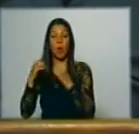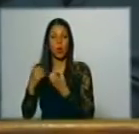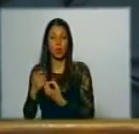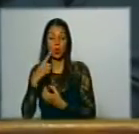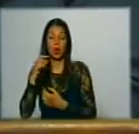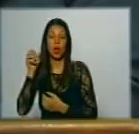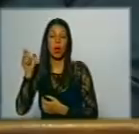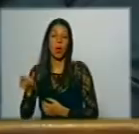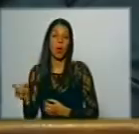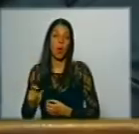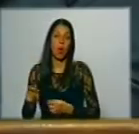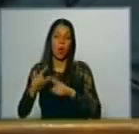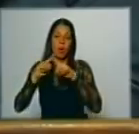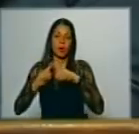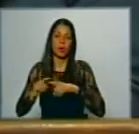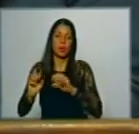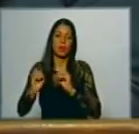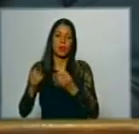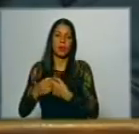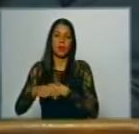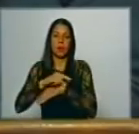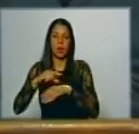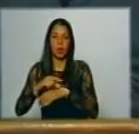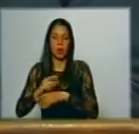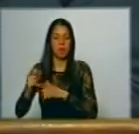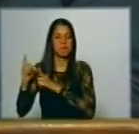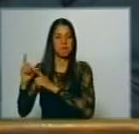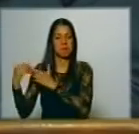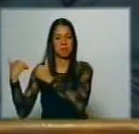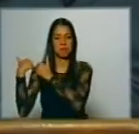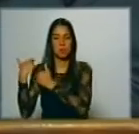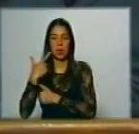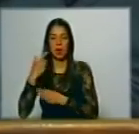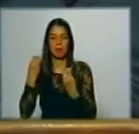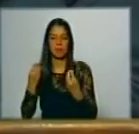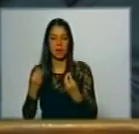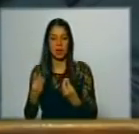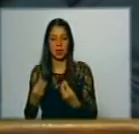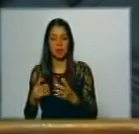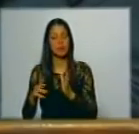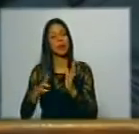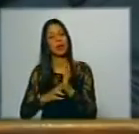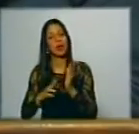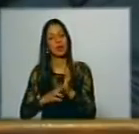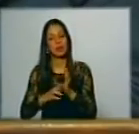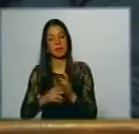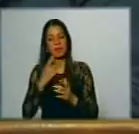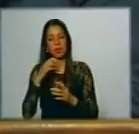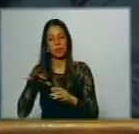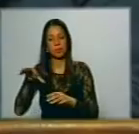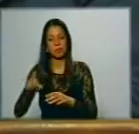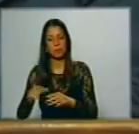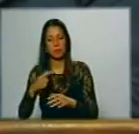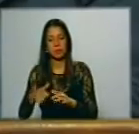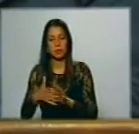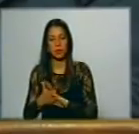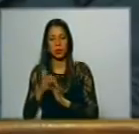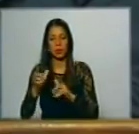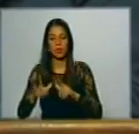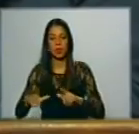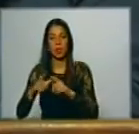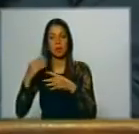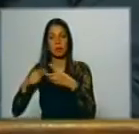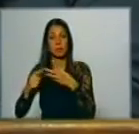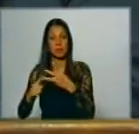ente competente del Ejecutivo Nacional a objeto de garantizar la disposición de dichos bienes